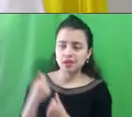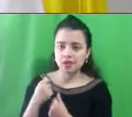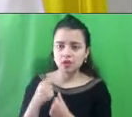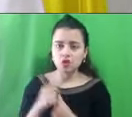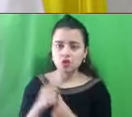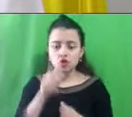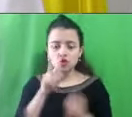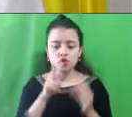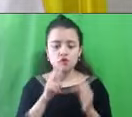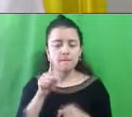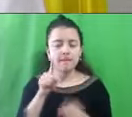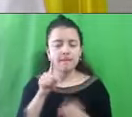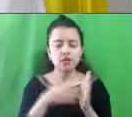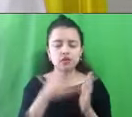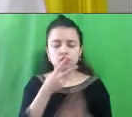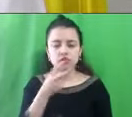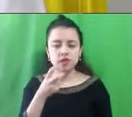de 1.200 millones de pesos,